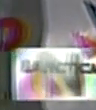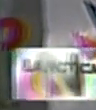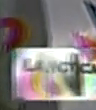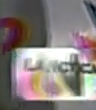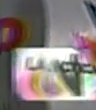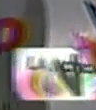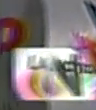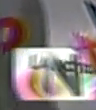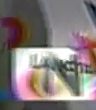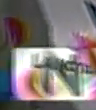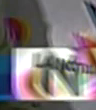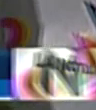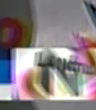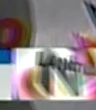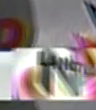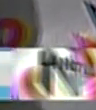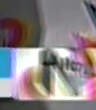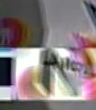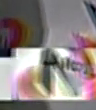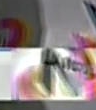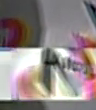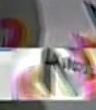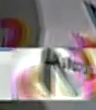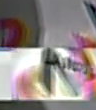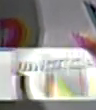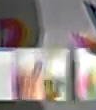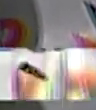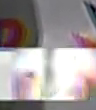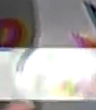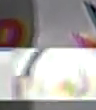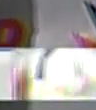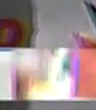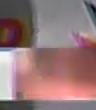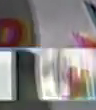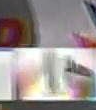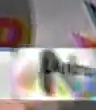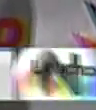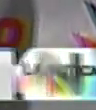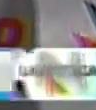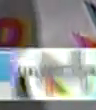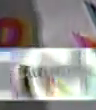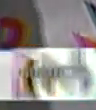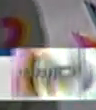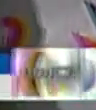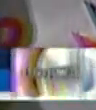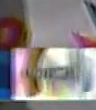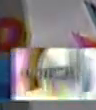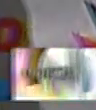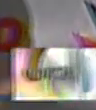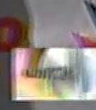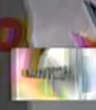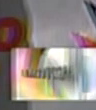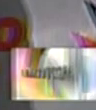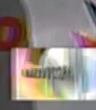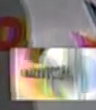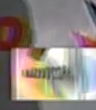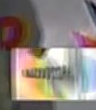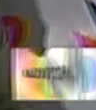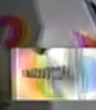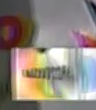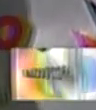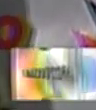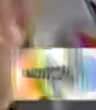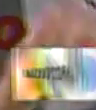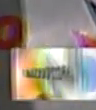Muy buenas tardes, Barry. Así como lo anunciaba el día de ayer, el presidente de la República Bolivariana de Venezuela continúa por parte del gobierno nacional sumando esos esfuerzos para